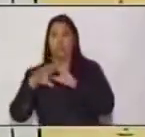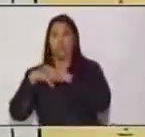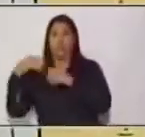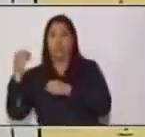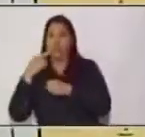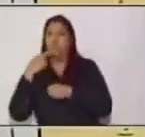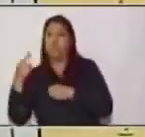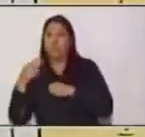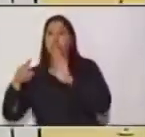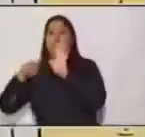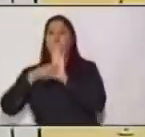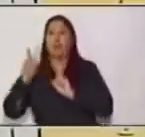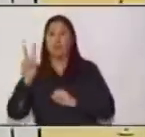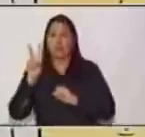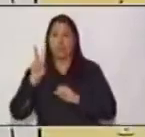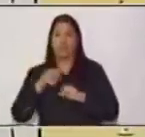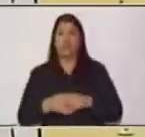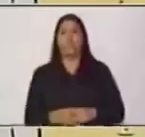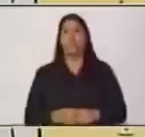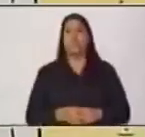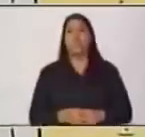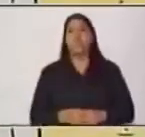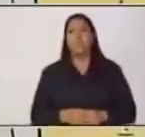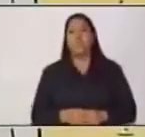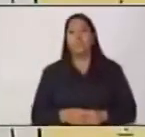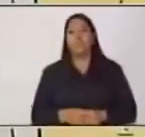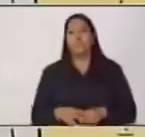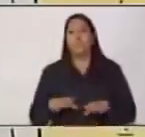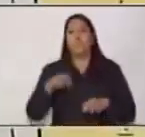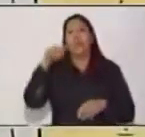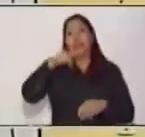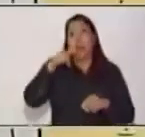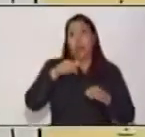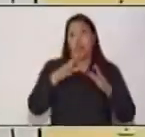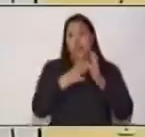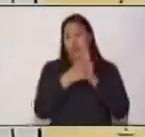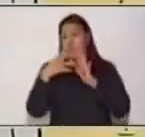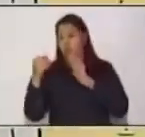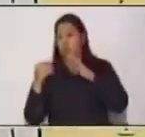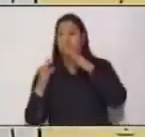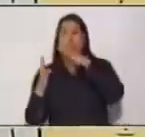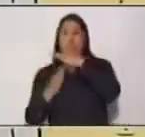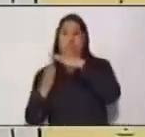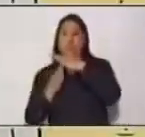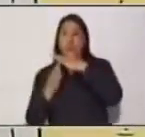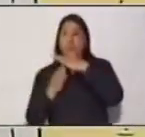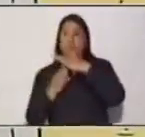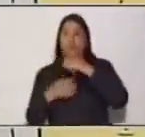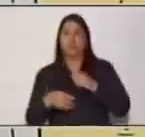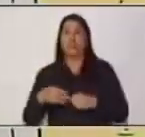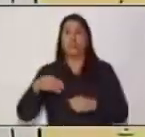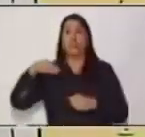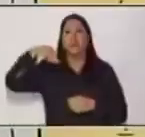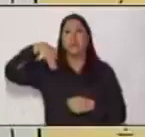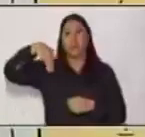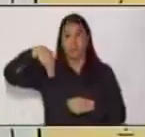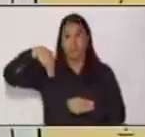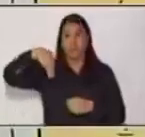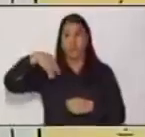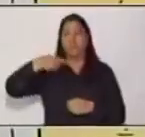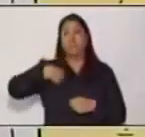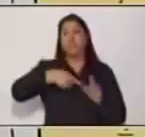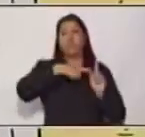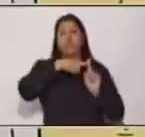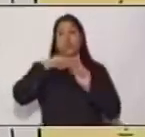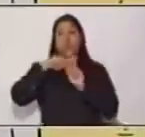m a la 4 o a la cuarta, entonces copio la base que es m y voy a sumar